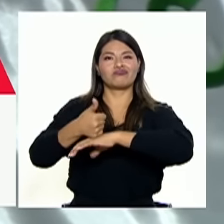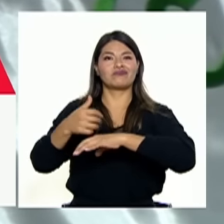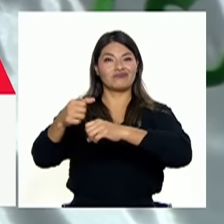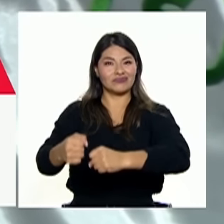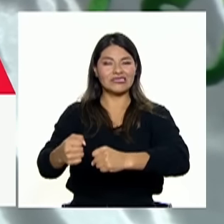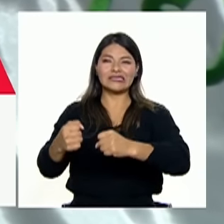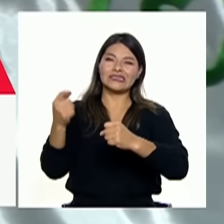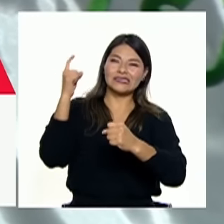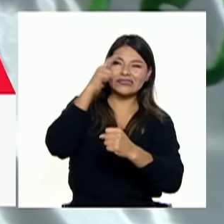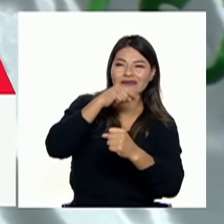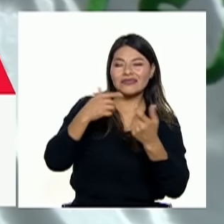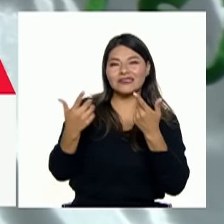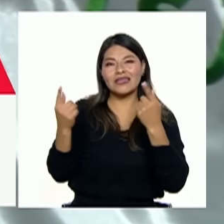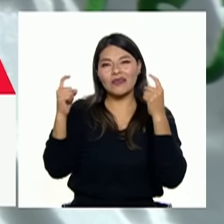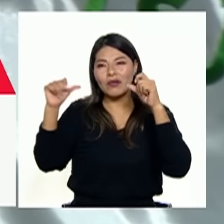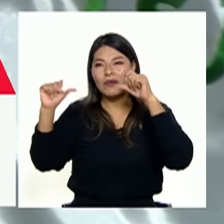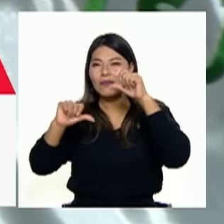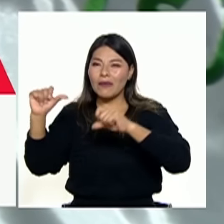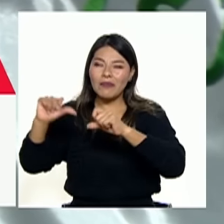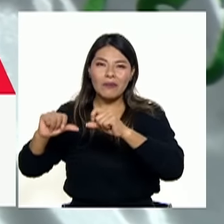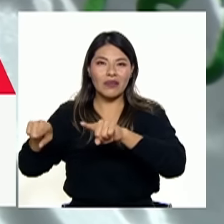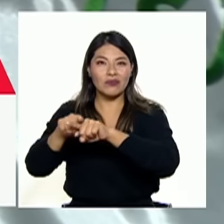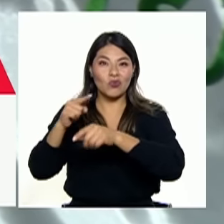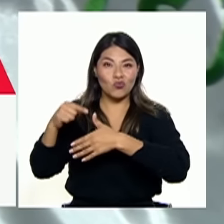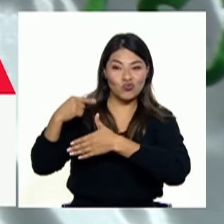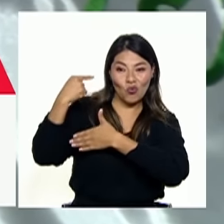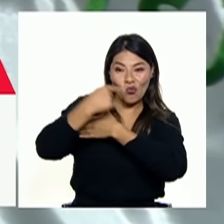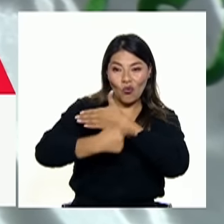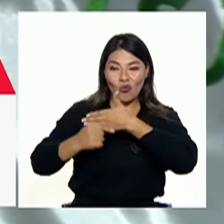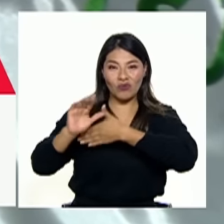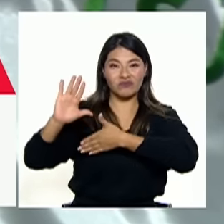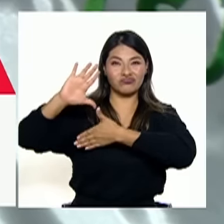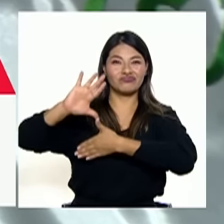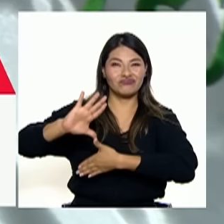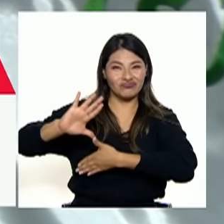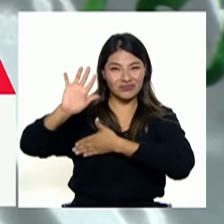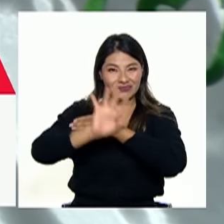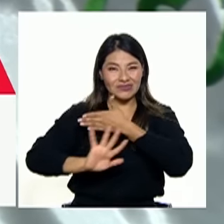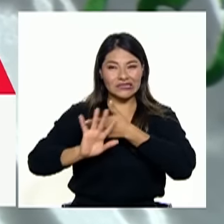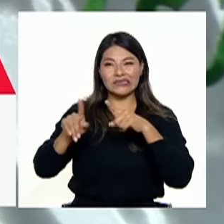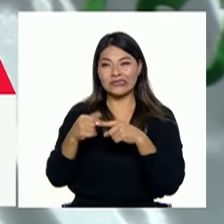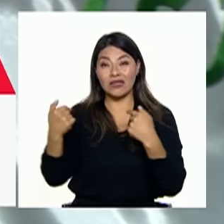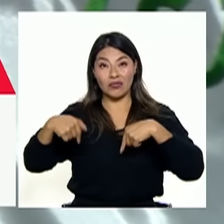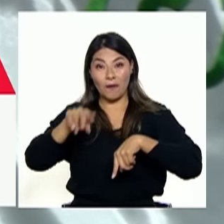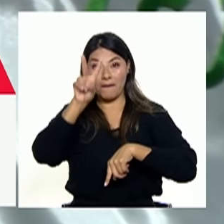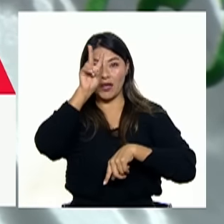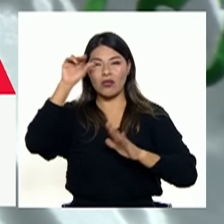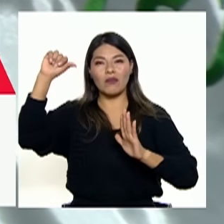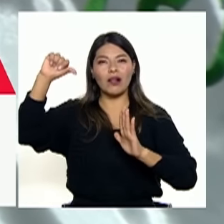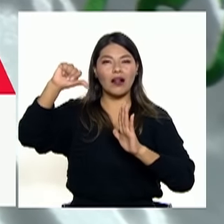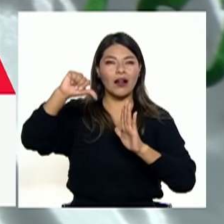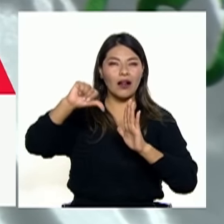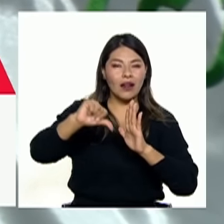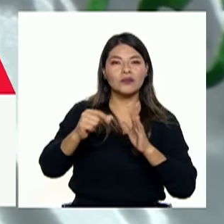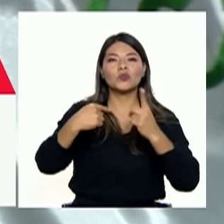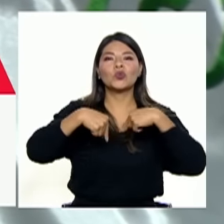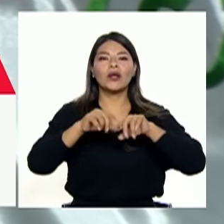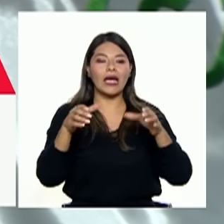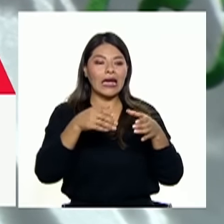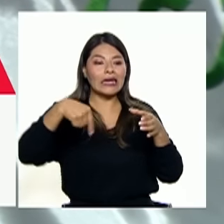y la pérdida de su importancia en el contexto sudamericano. La decadencia de nuestra nación estuvo marcada por conflictos